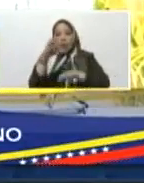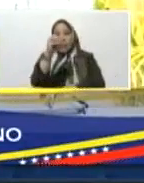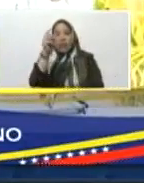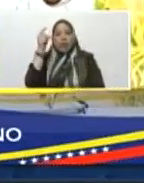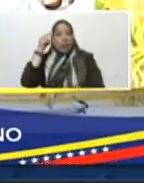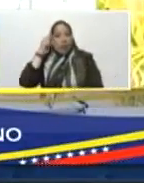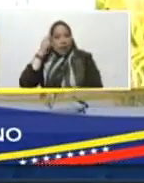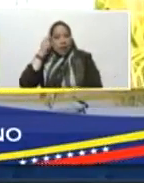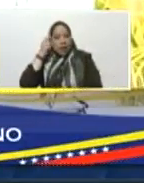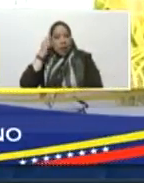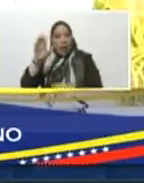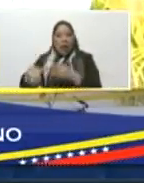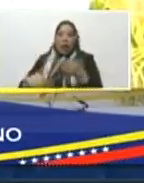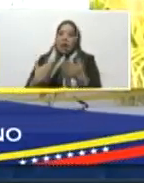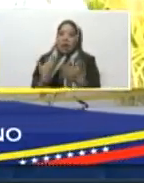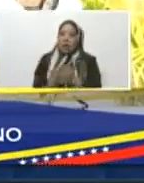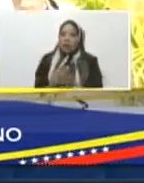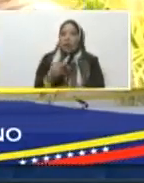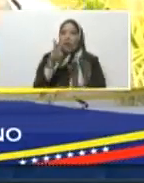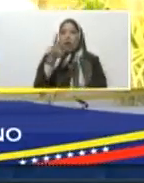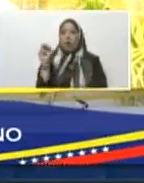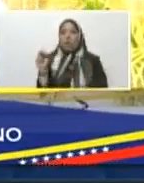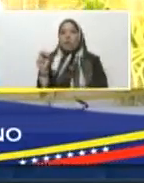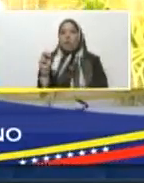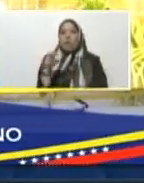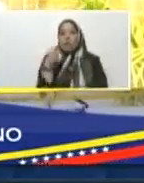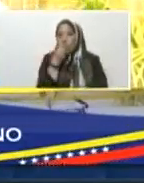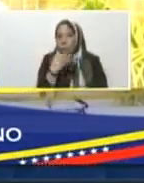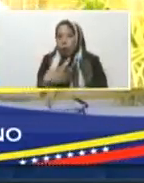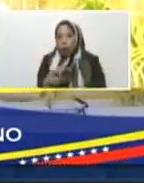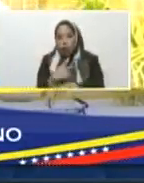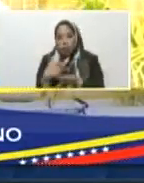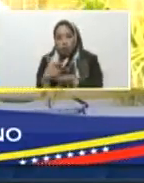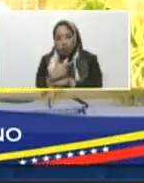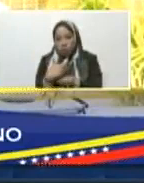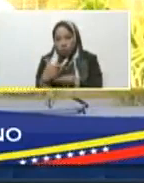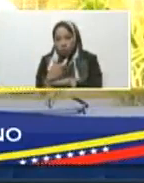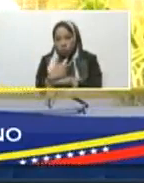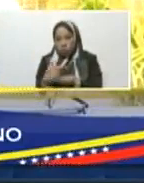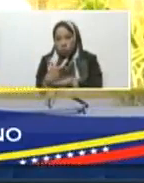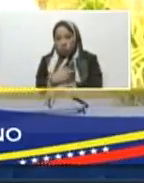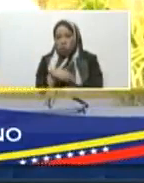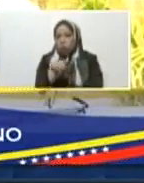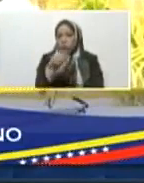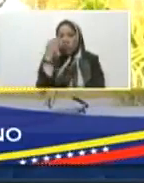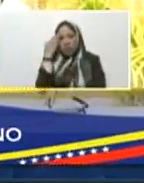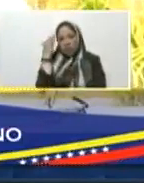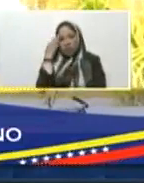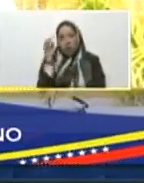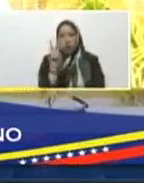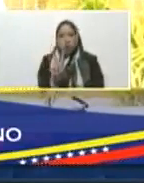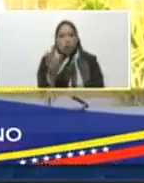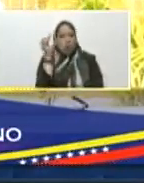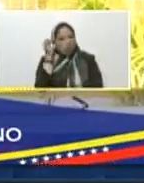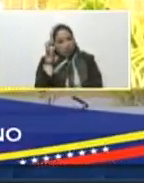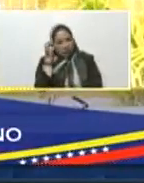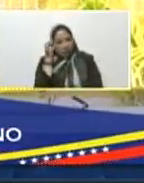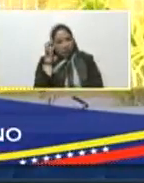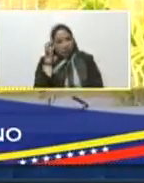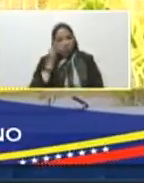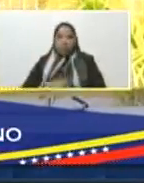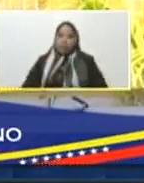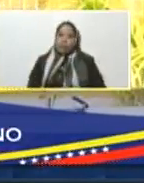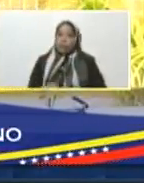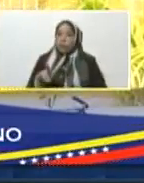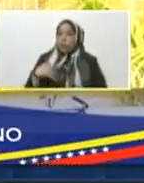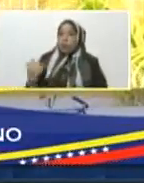de julio para instalar el 1x10 del buen gobierno. Ustedes tienen dos vías. Una,